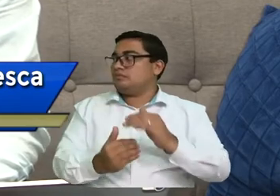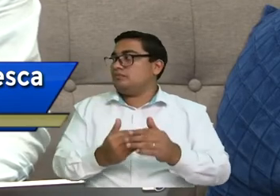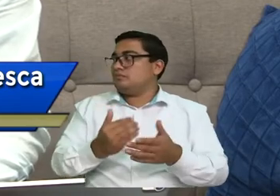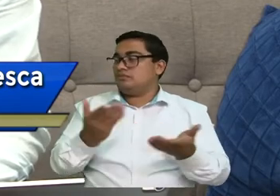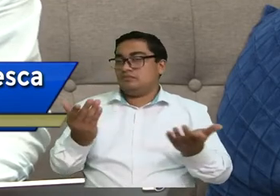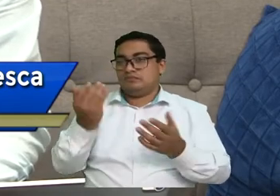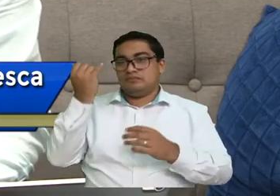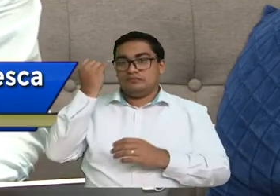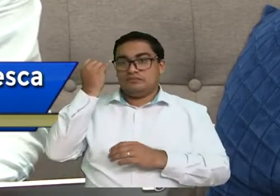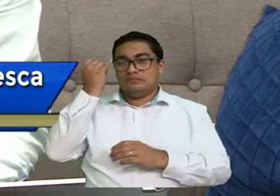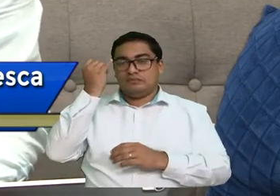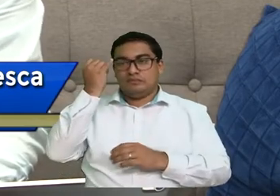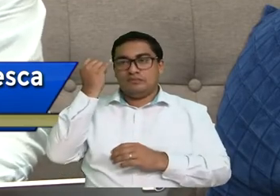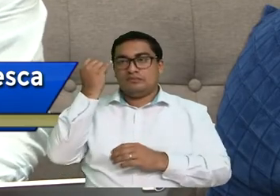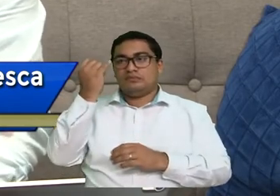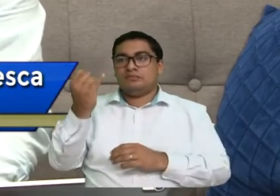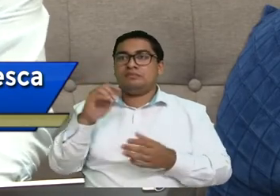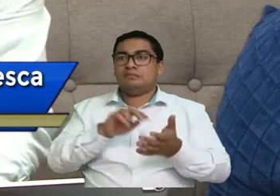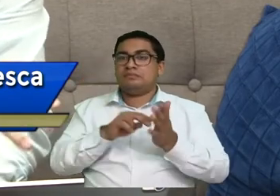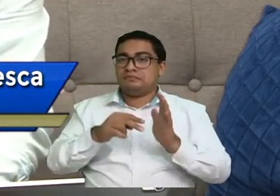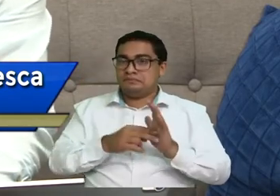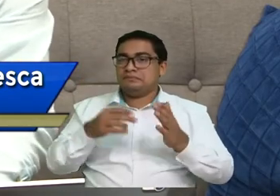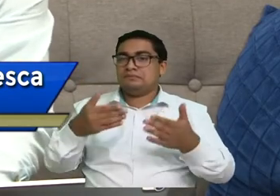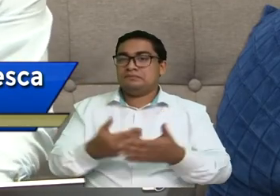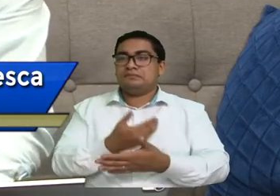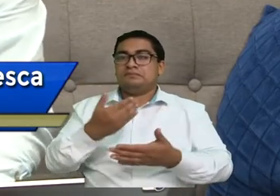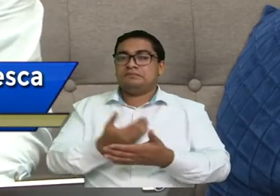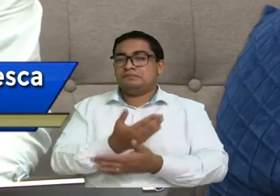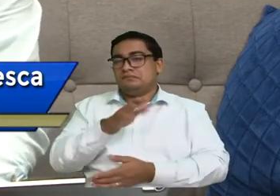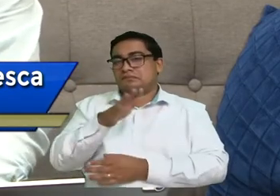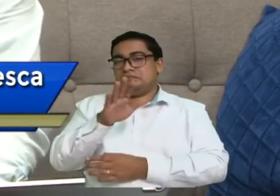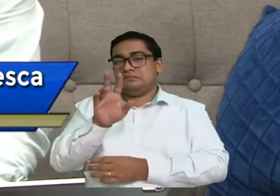emprendedores. Y esto es nuevo, esto tenemos apenas